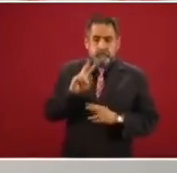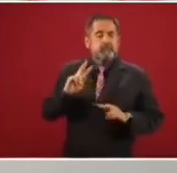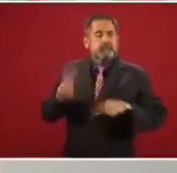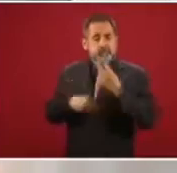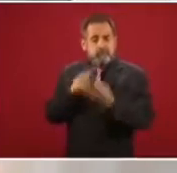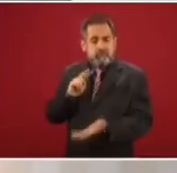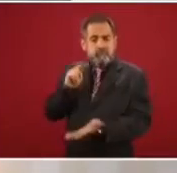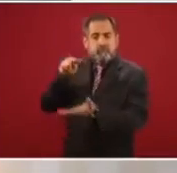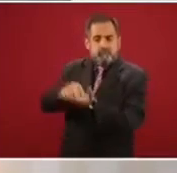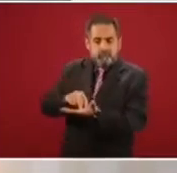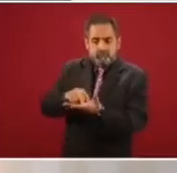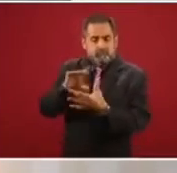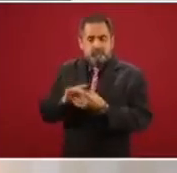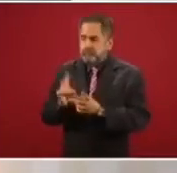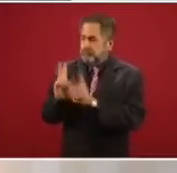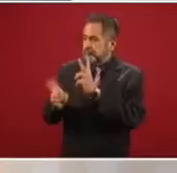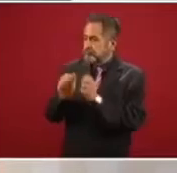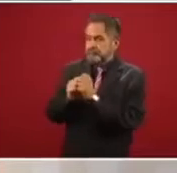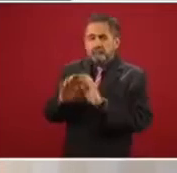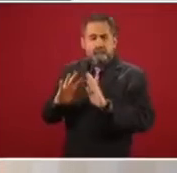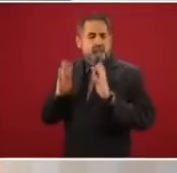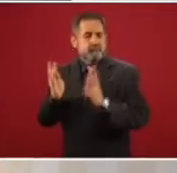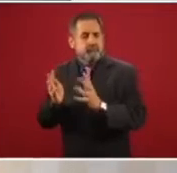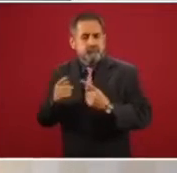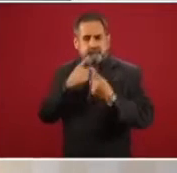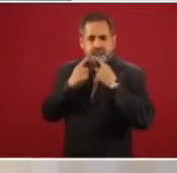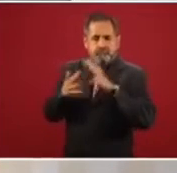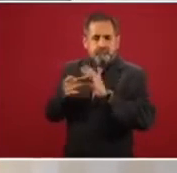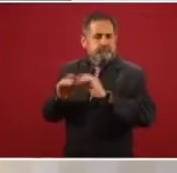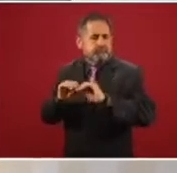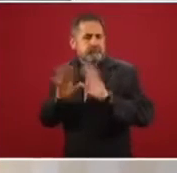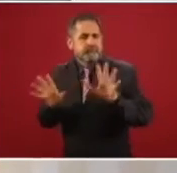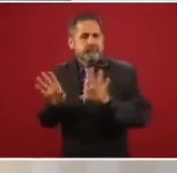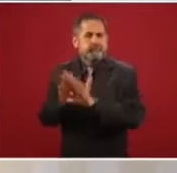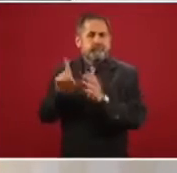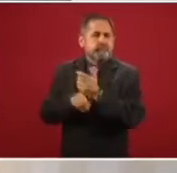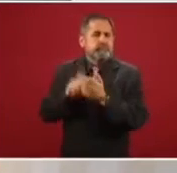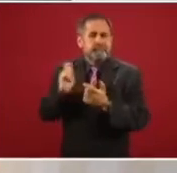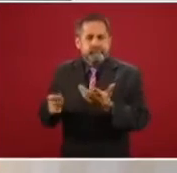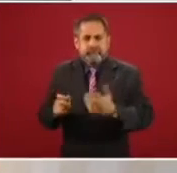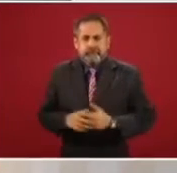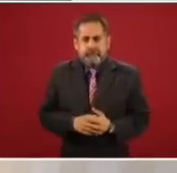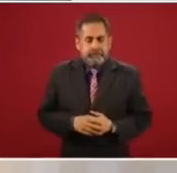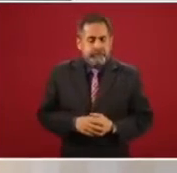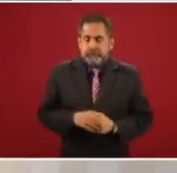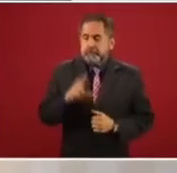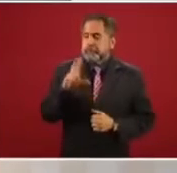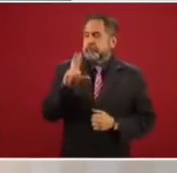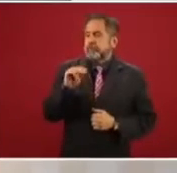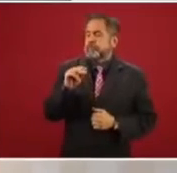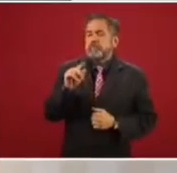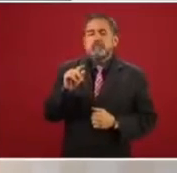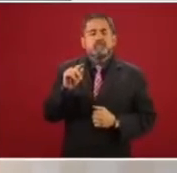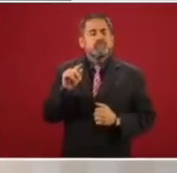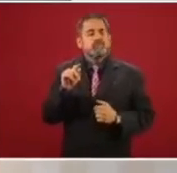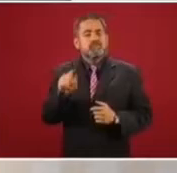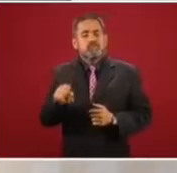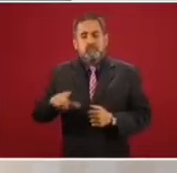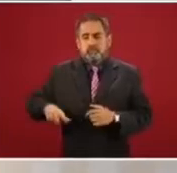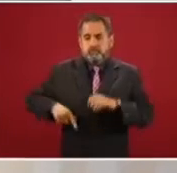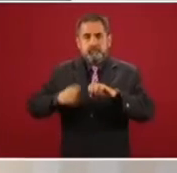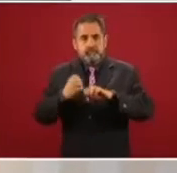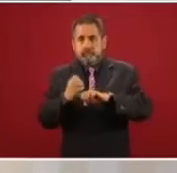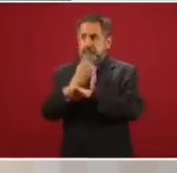justo para hablar con la comunidad sobre este modelo para aclarar cómo es un modelo no hay un modelo en el en el gobierno estatal